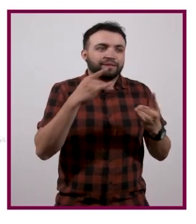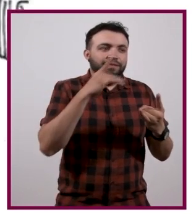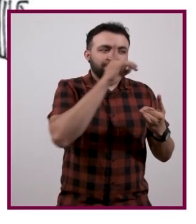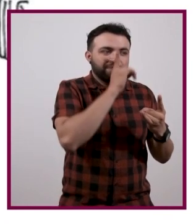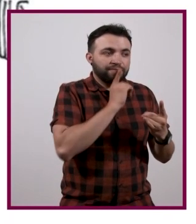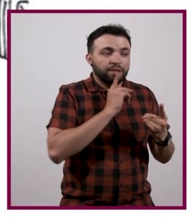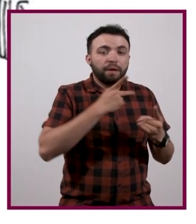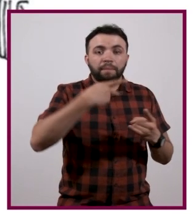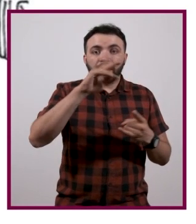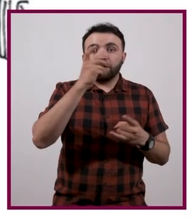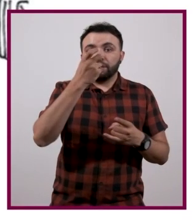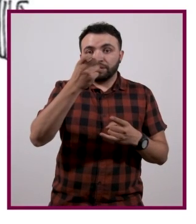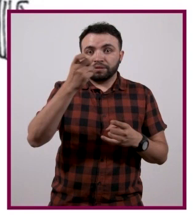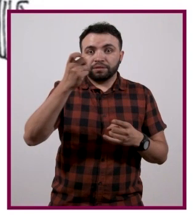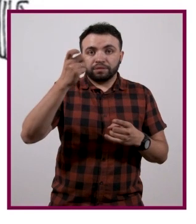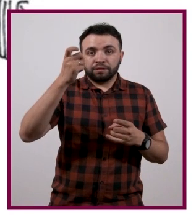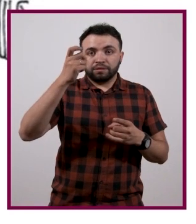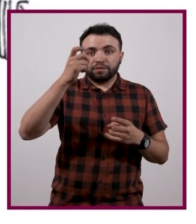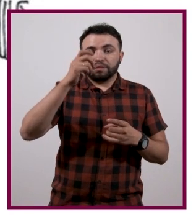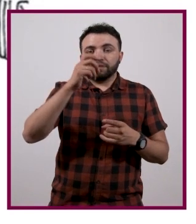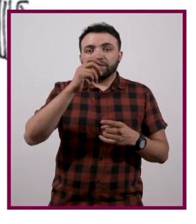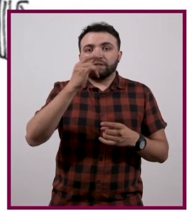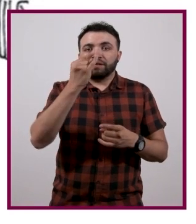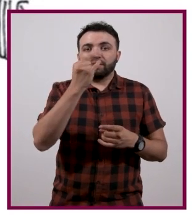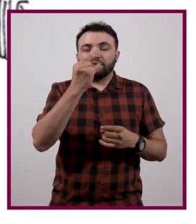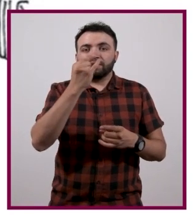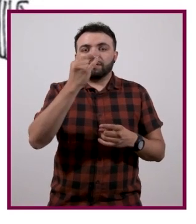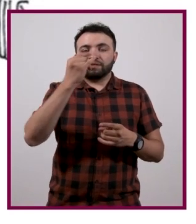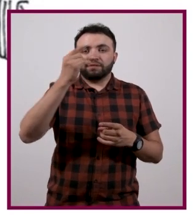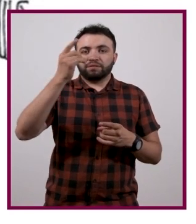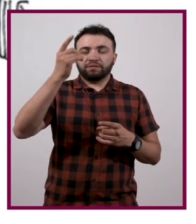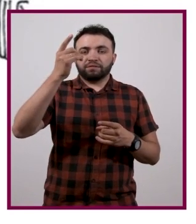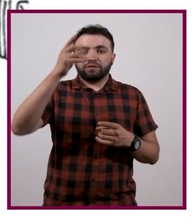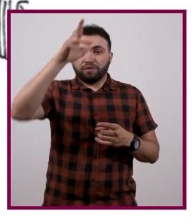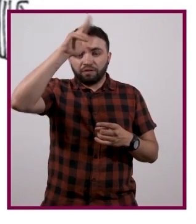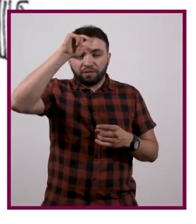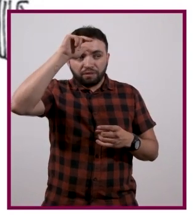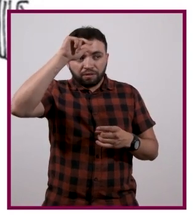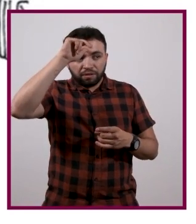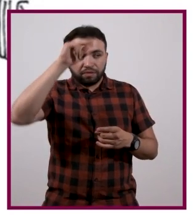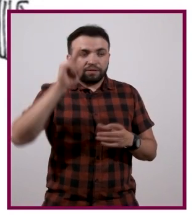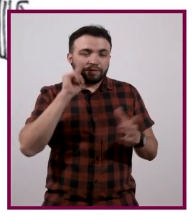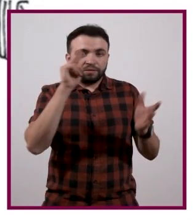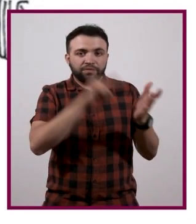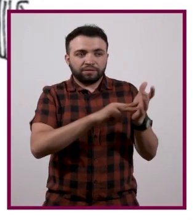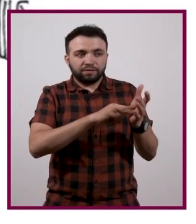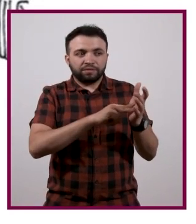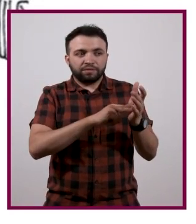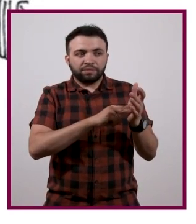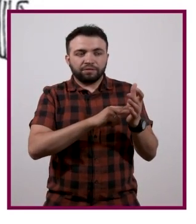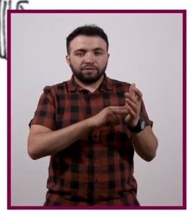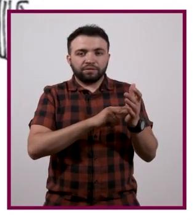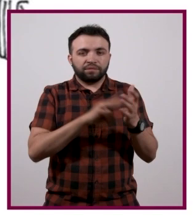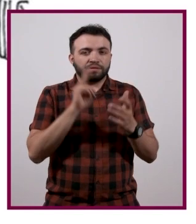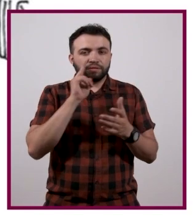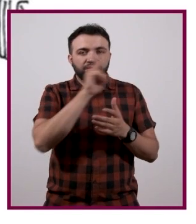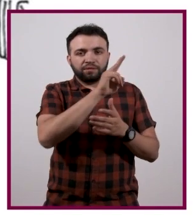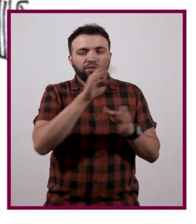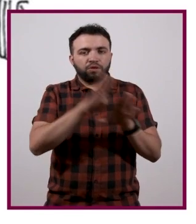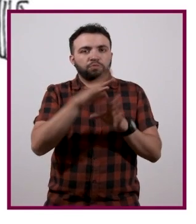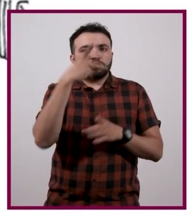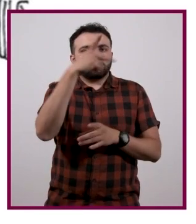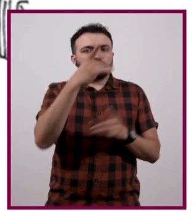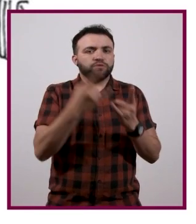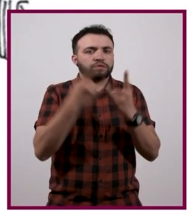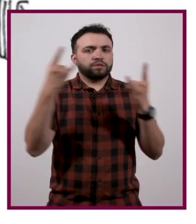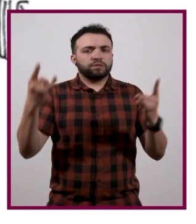Conejo aparece ahí. Hoy sabemos que en realidad pertenece a un linaje de soberanos que